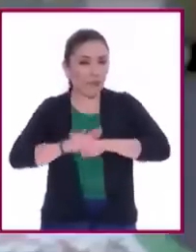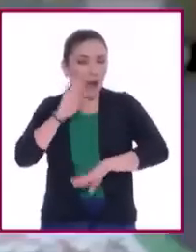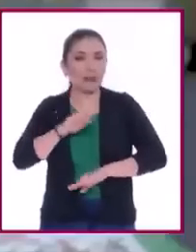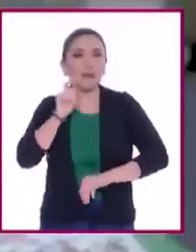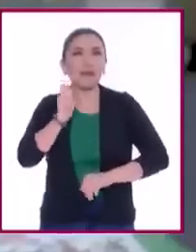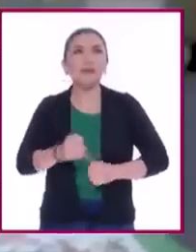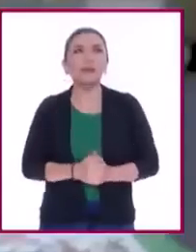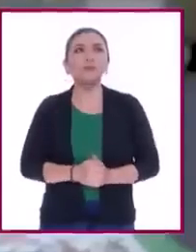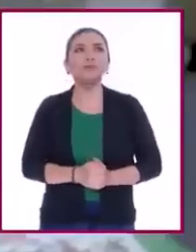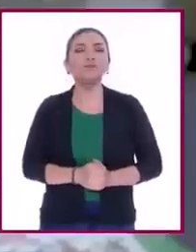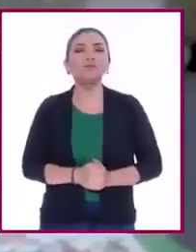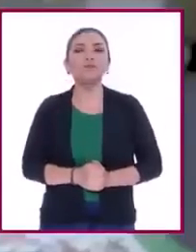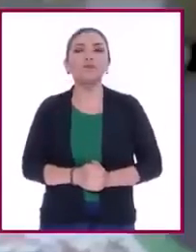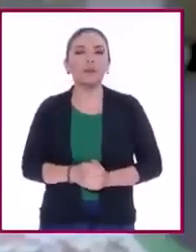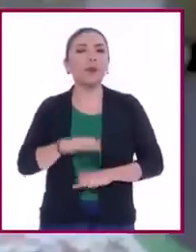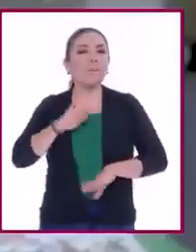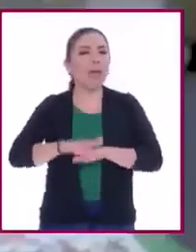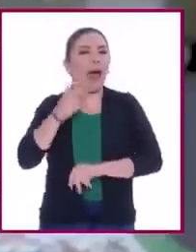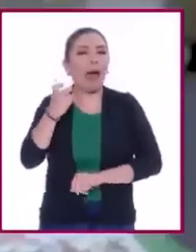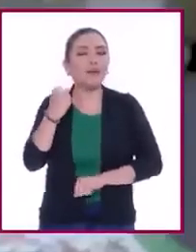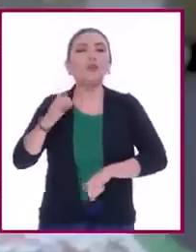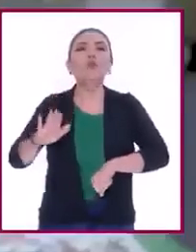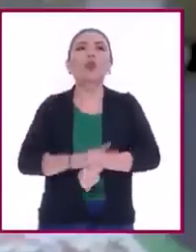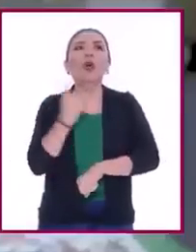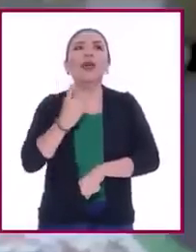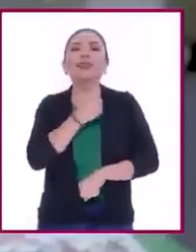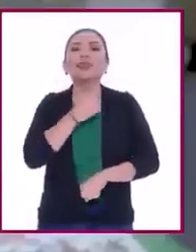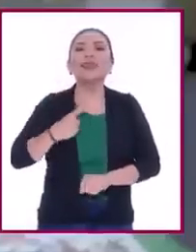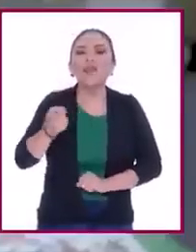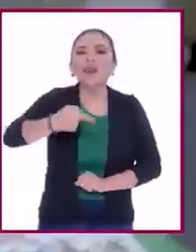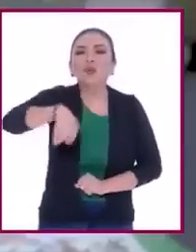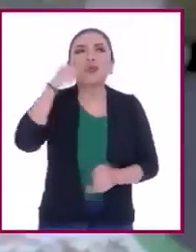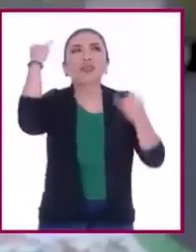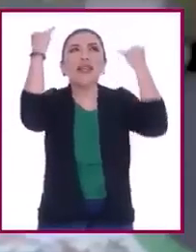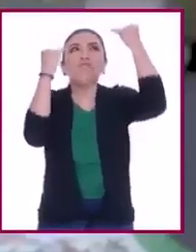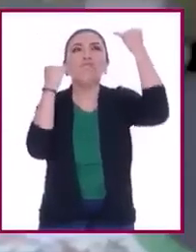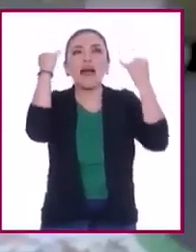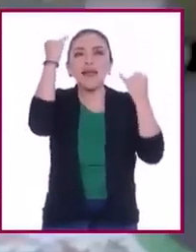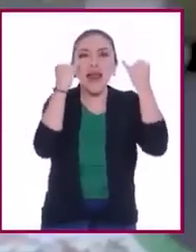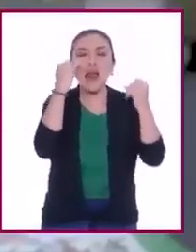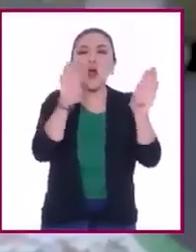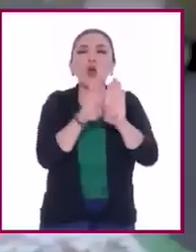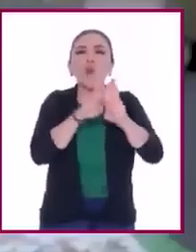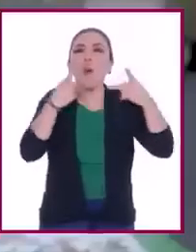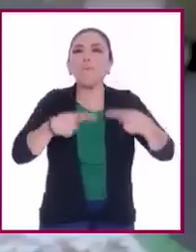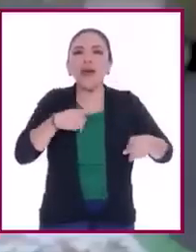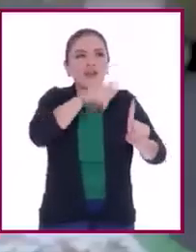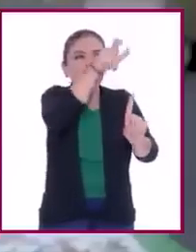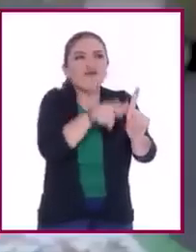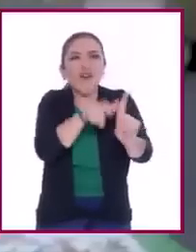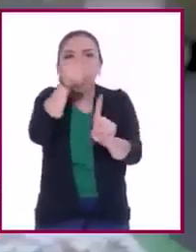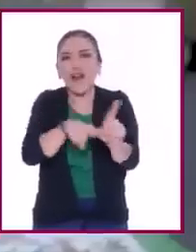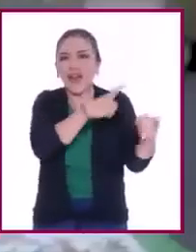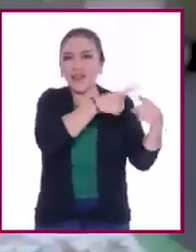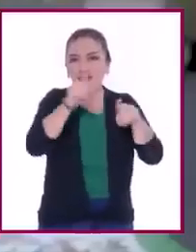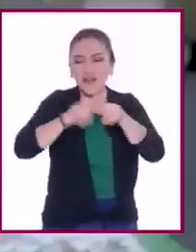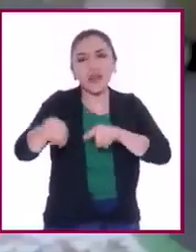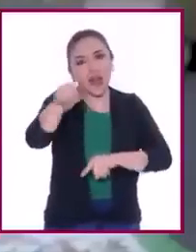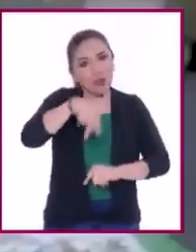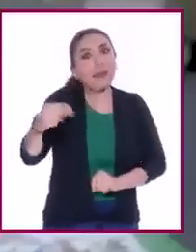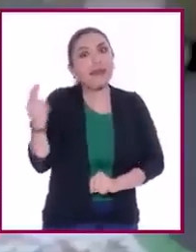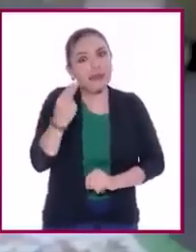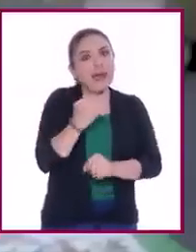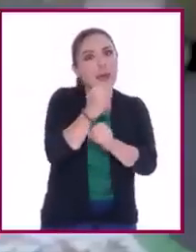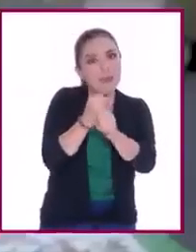o de los que me gustan más sobre todo porque hay que imaginar todavía más a personajes y también lo que te hace es